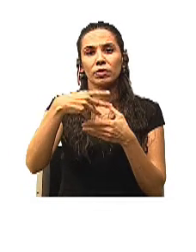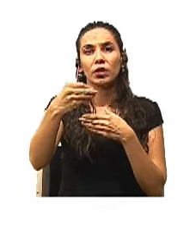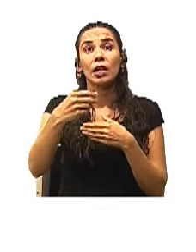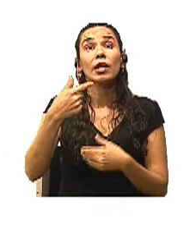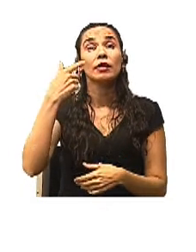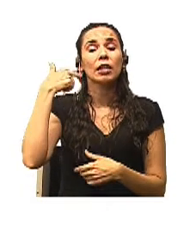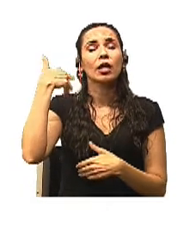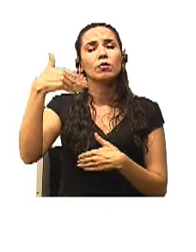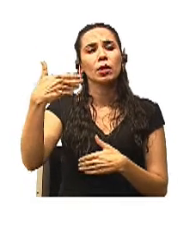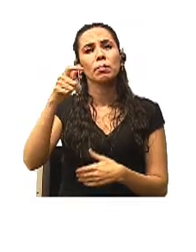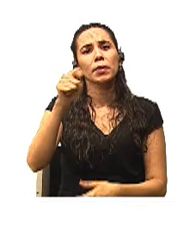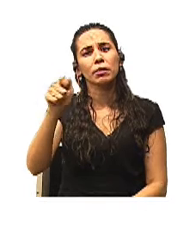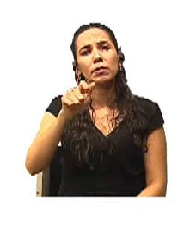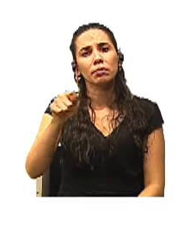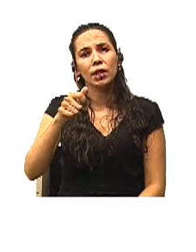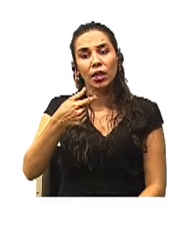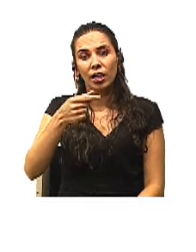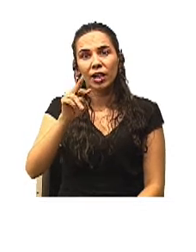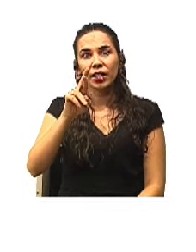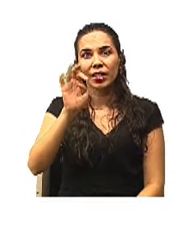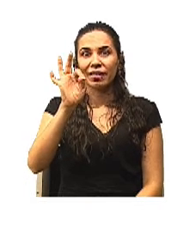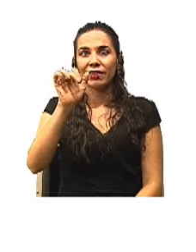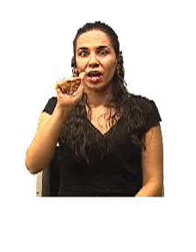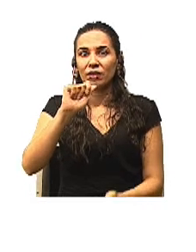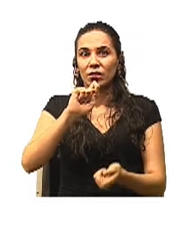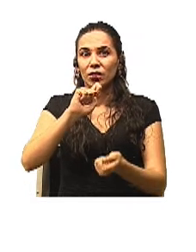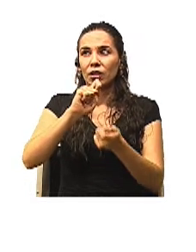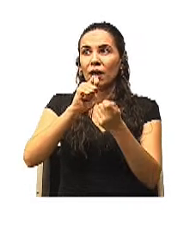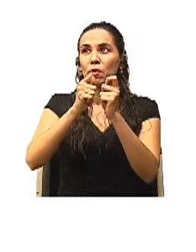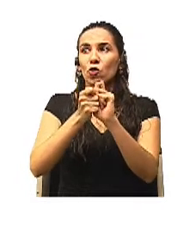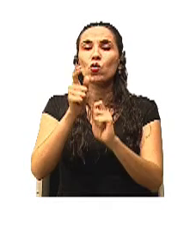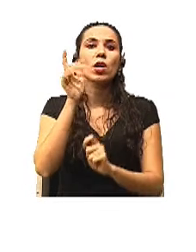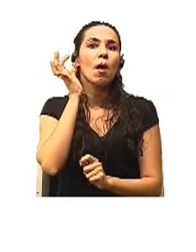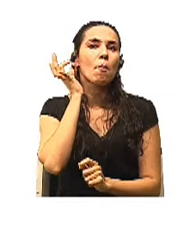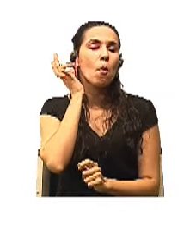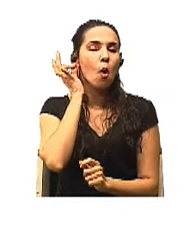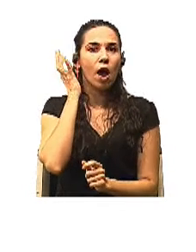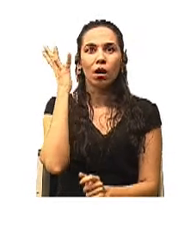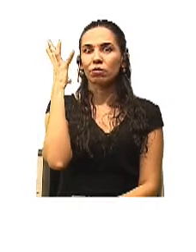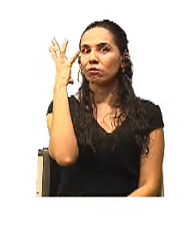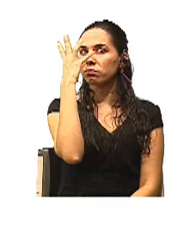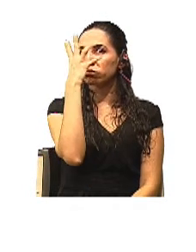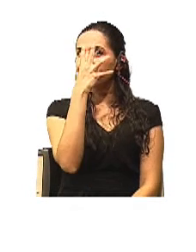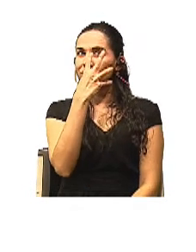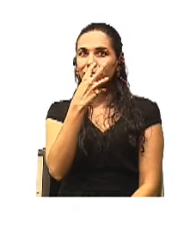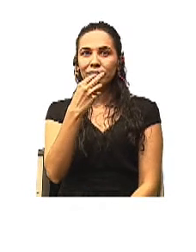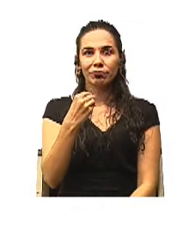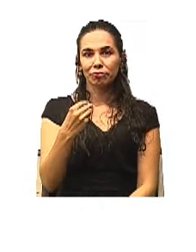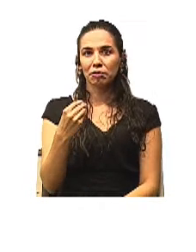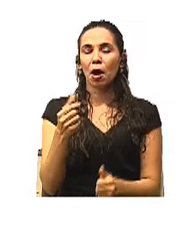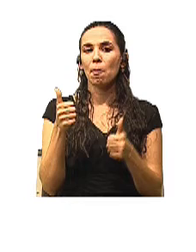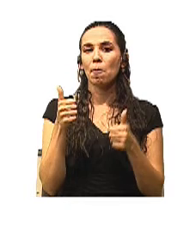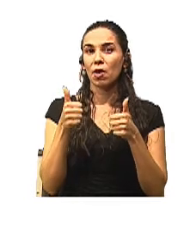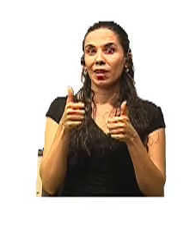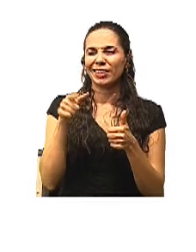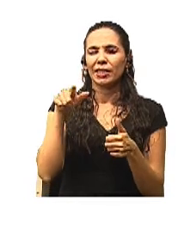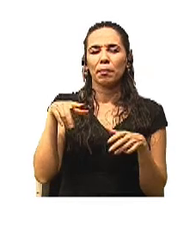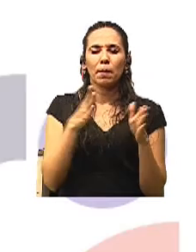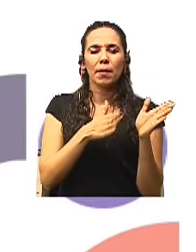Greta había florecido y se había convertido en una mujer muy hermosa, y hacen planes para conseguirle un